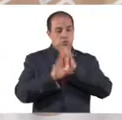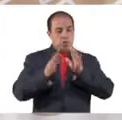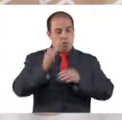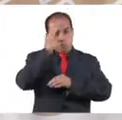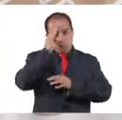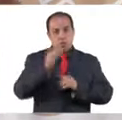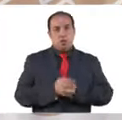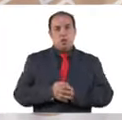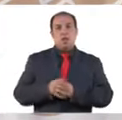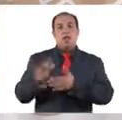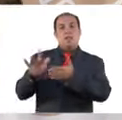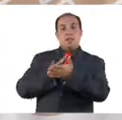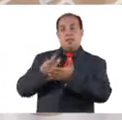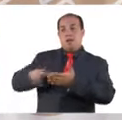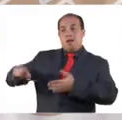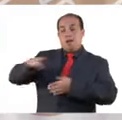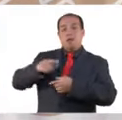que